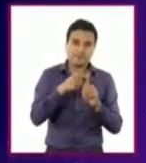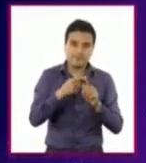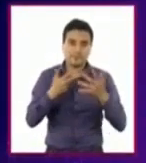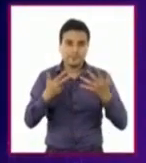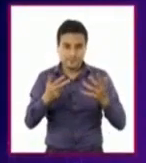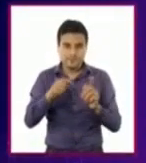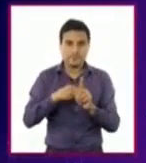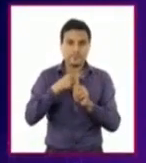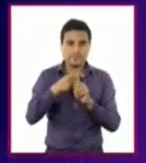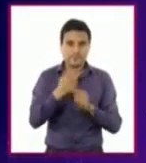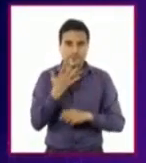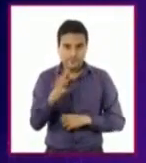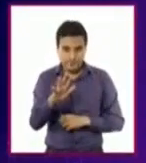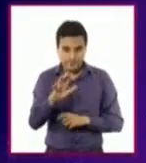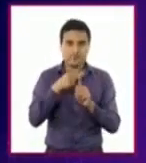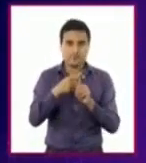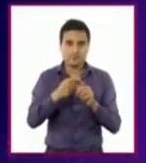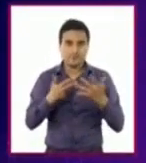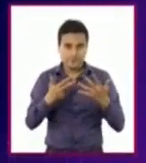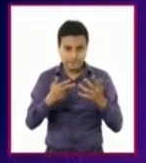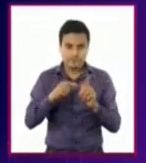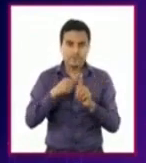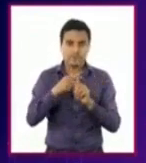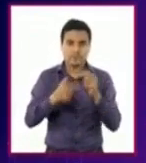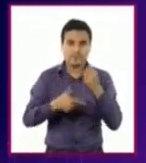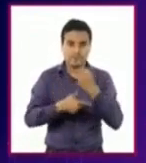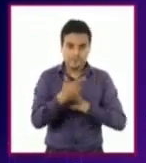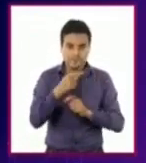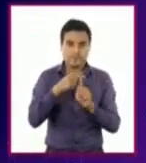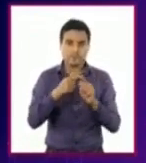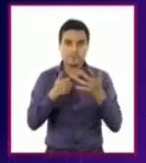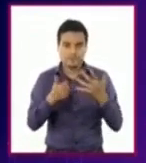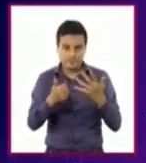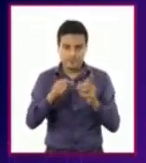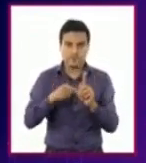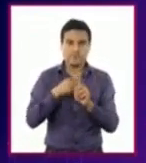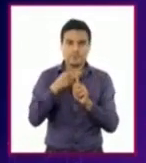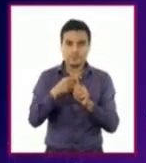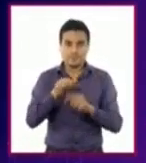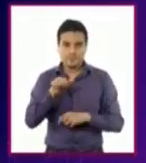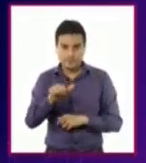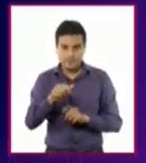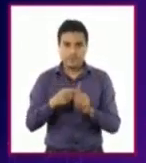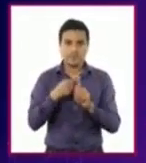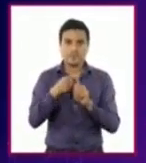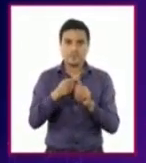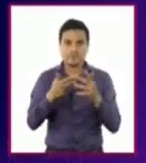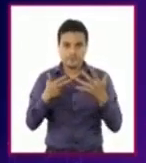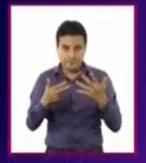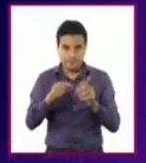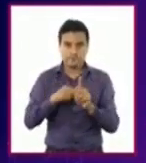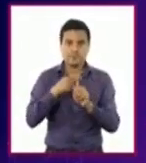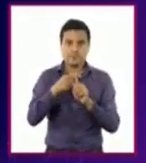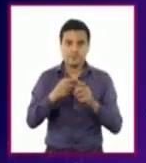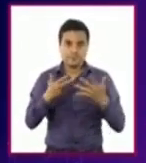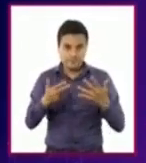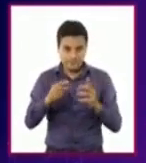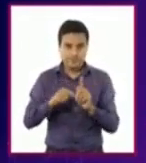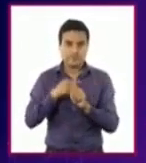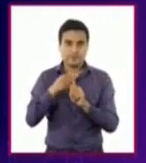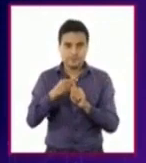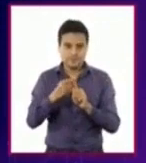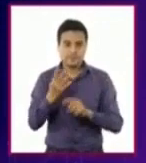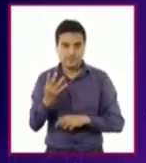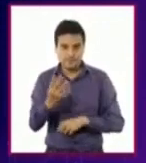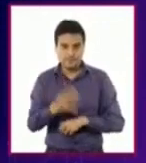10 más 8 12 6 16 más 8 más 84